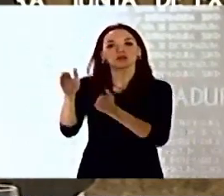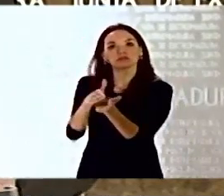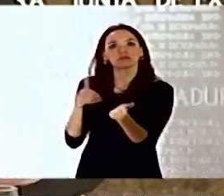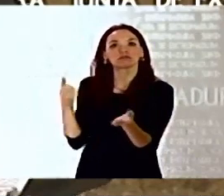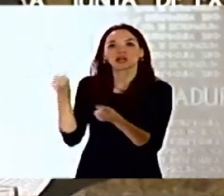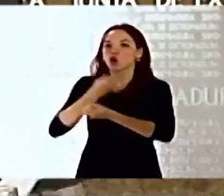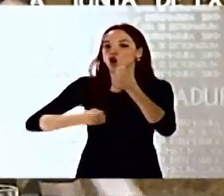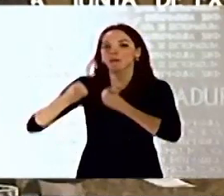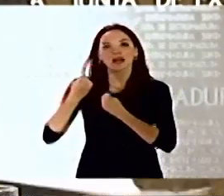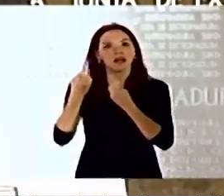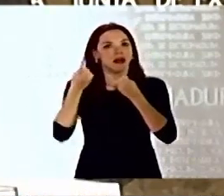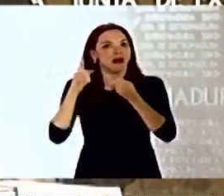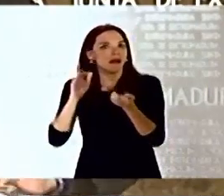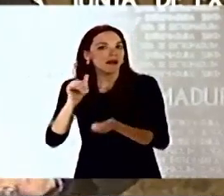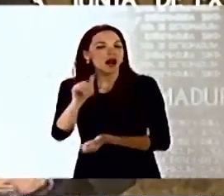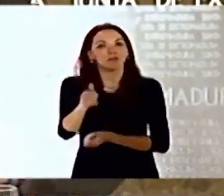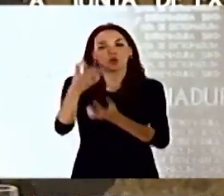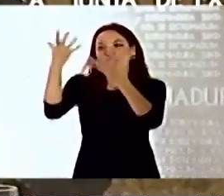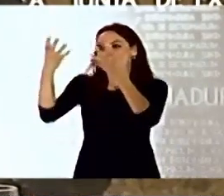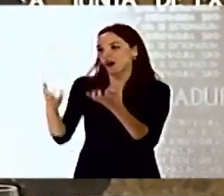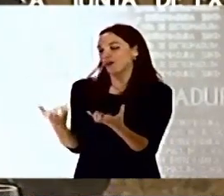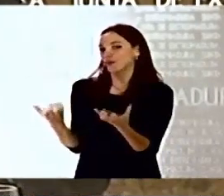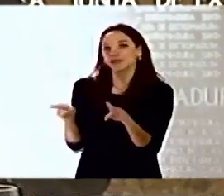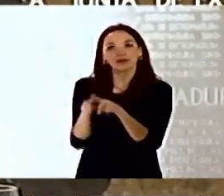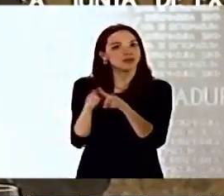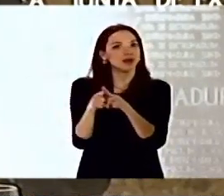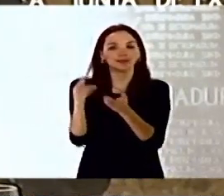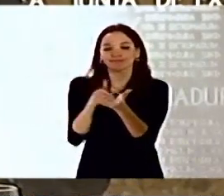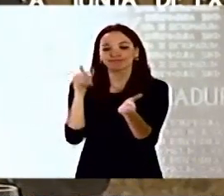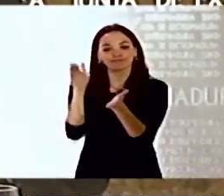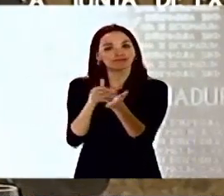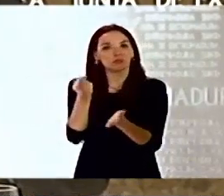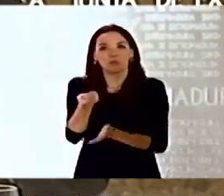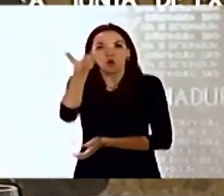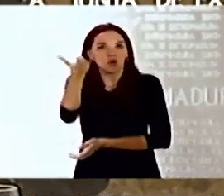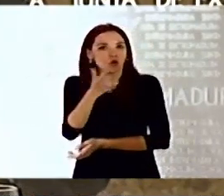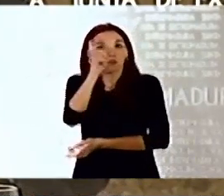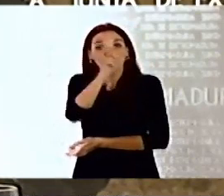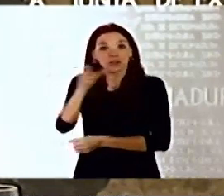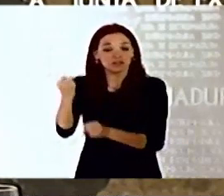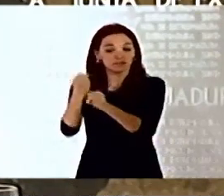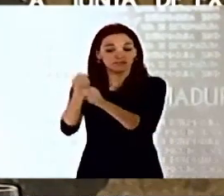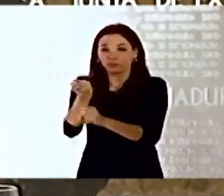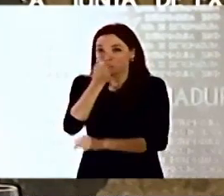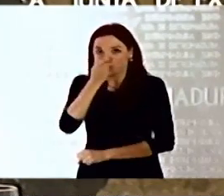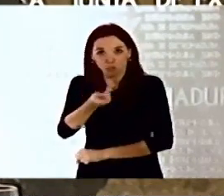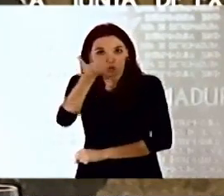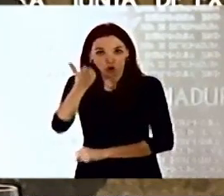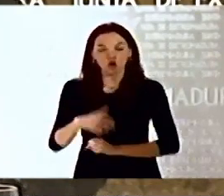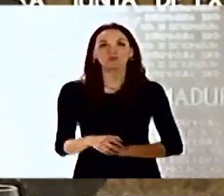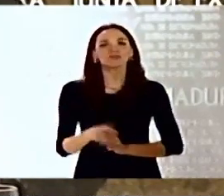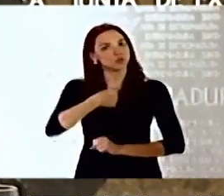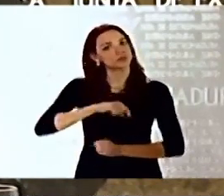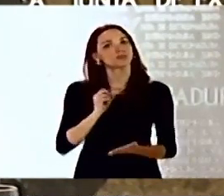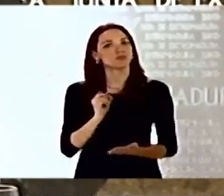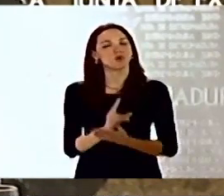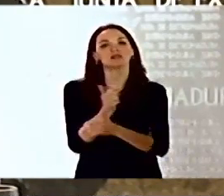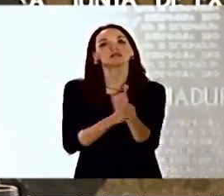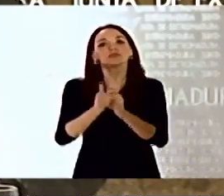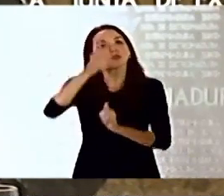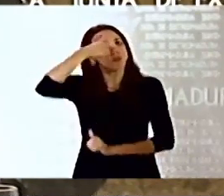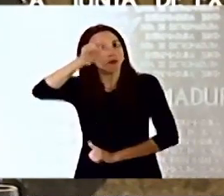las explotaciones del secano y la escasa mano de obra que éstas demandan. Apostamos claramente por el mundo rural, por